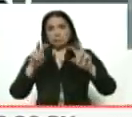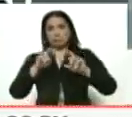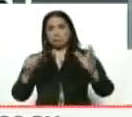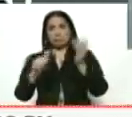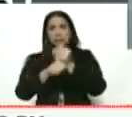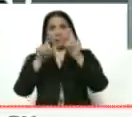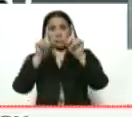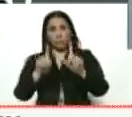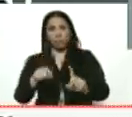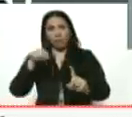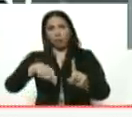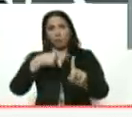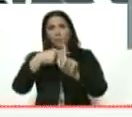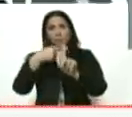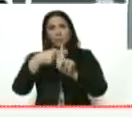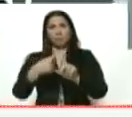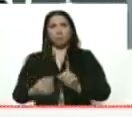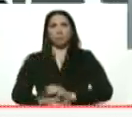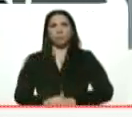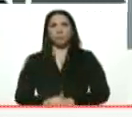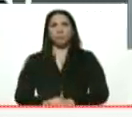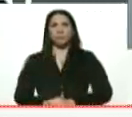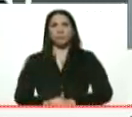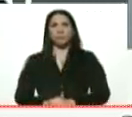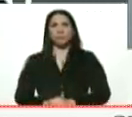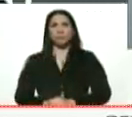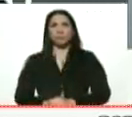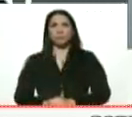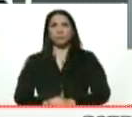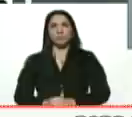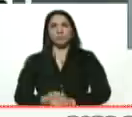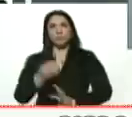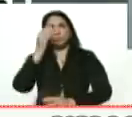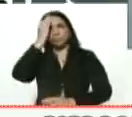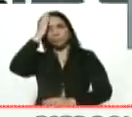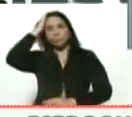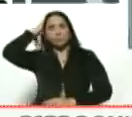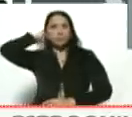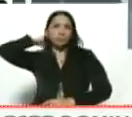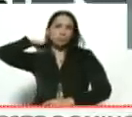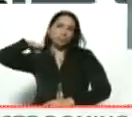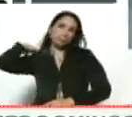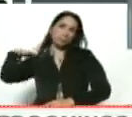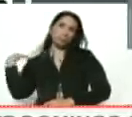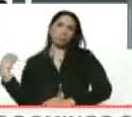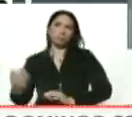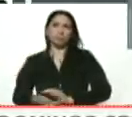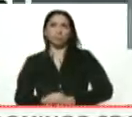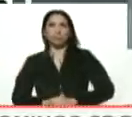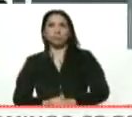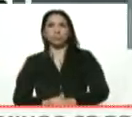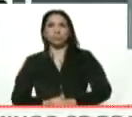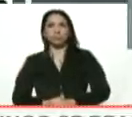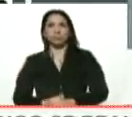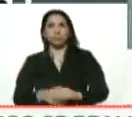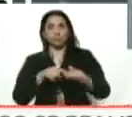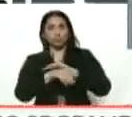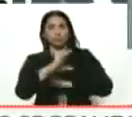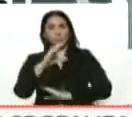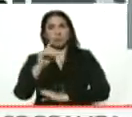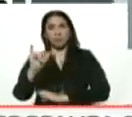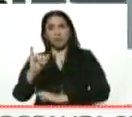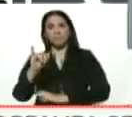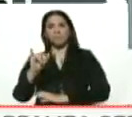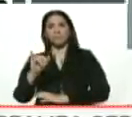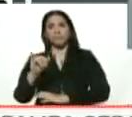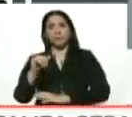molecular y el día de hoy dio positivo. Está ingresado en el centro de diagnóstico integral. El caso número